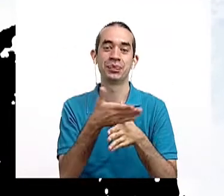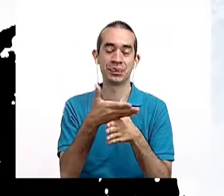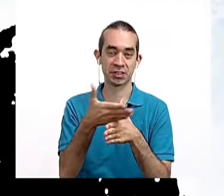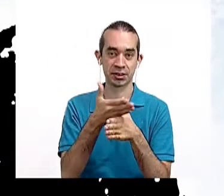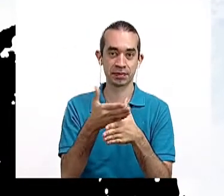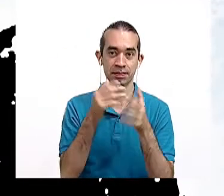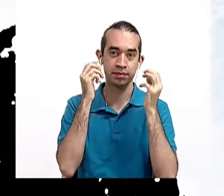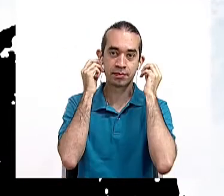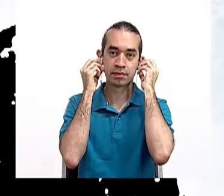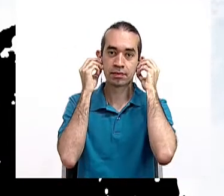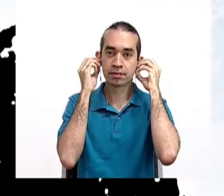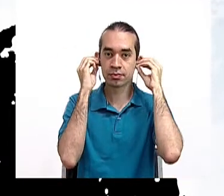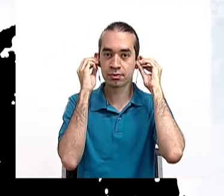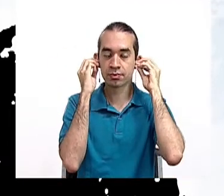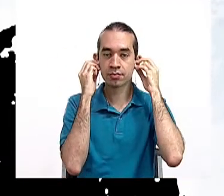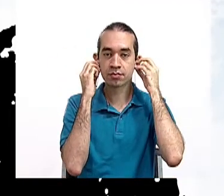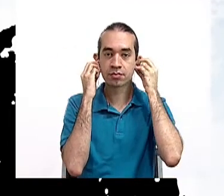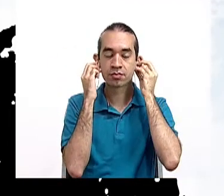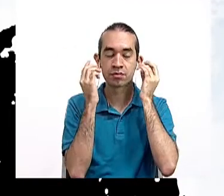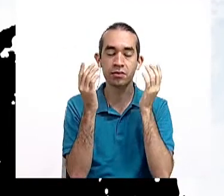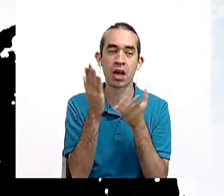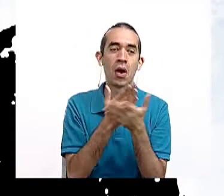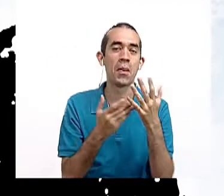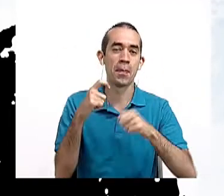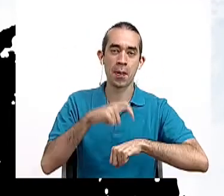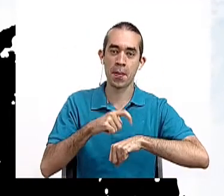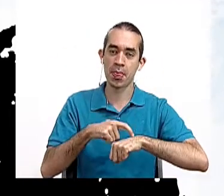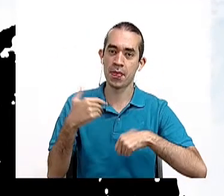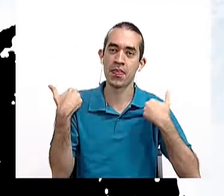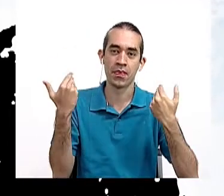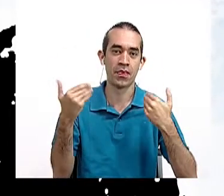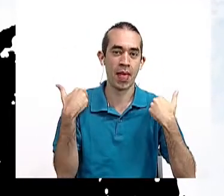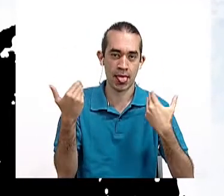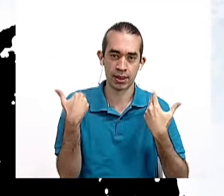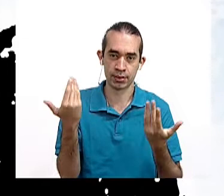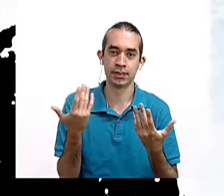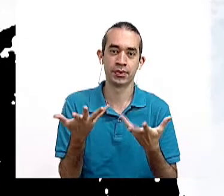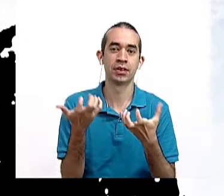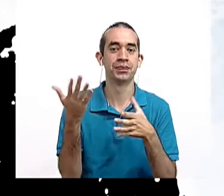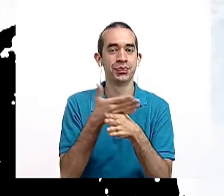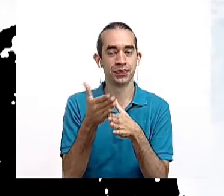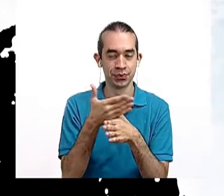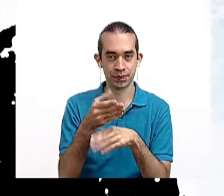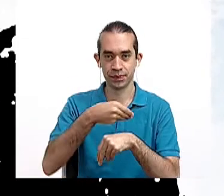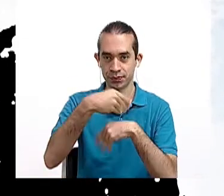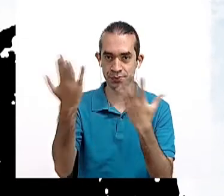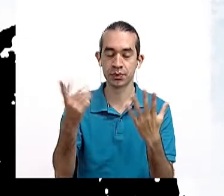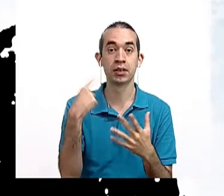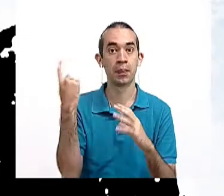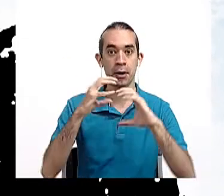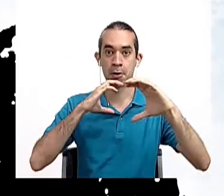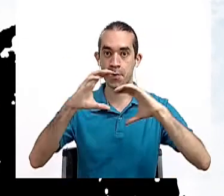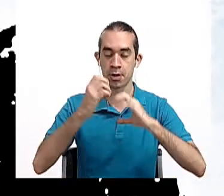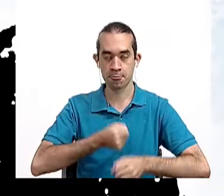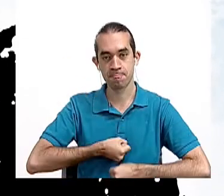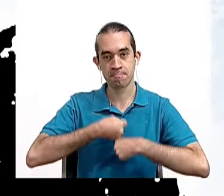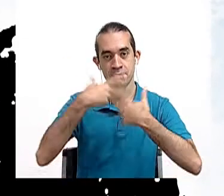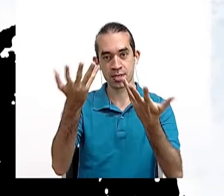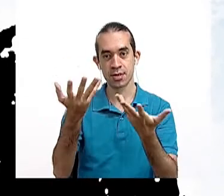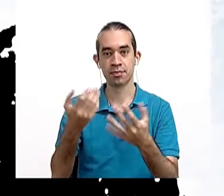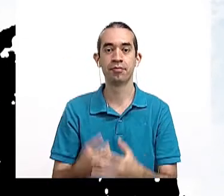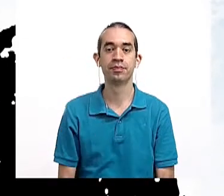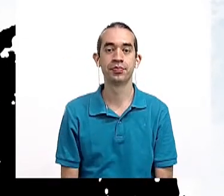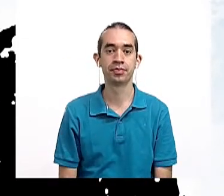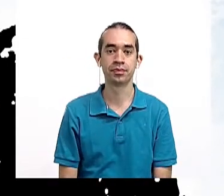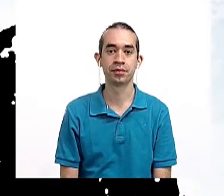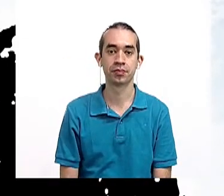demás. Algún momento feliz que quiero compartir con nosotros. O sea, siempre nos estamos comunicando y expresando. Tanto